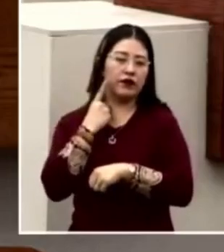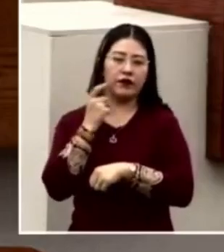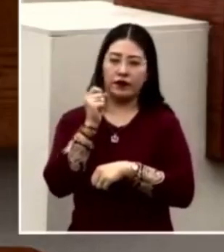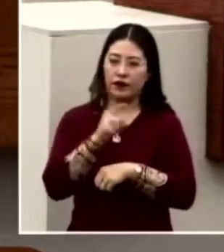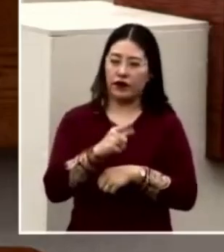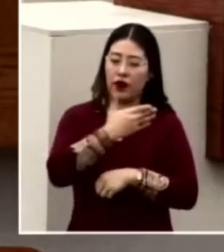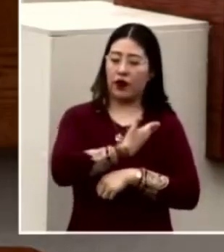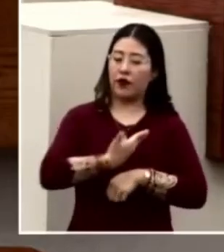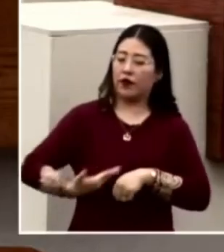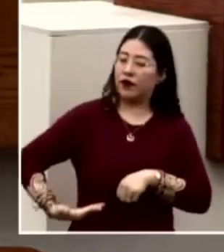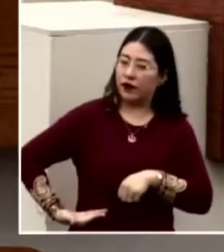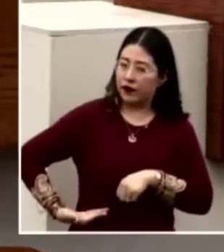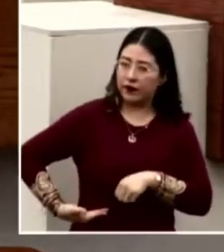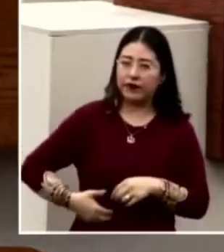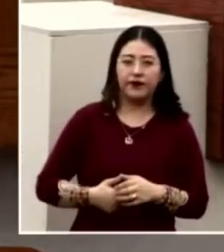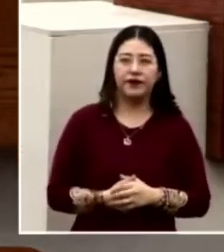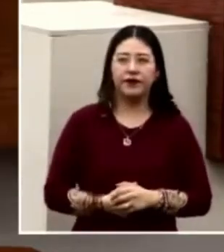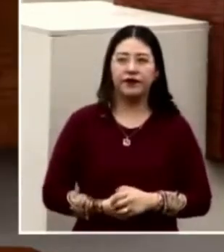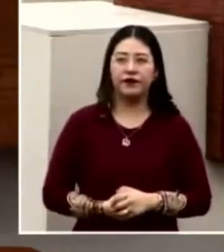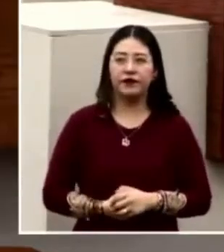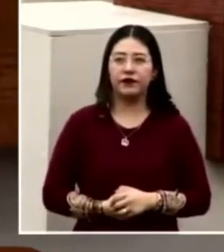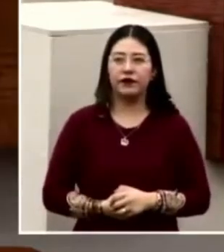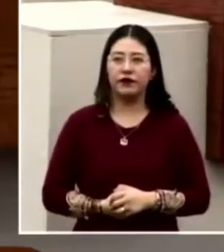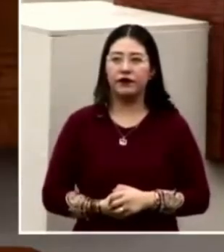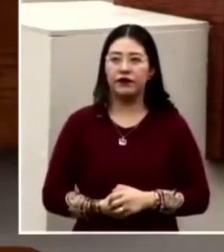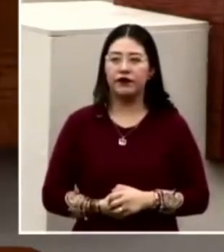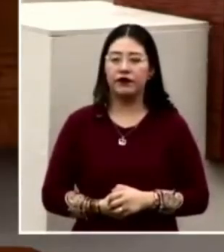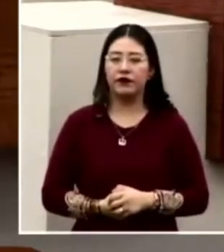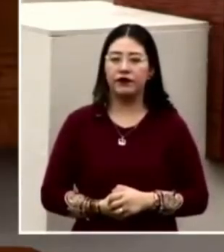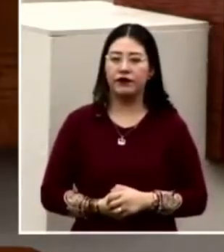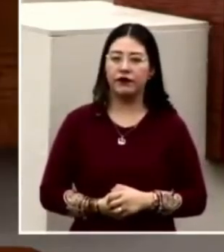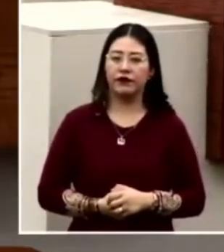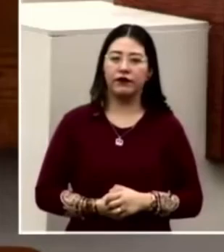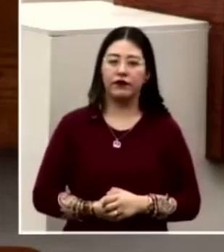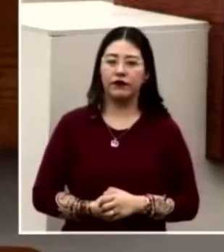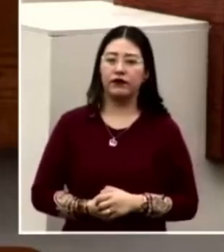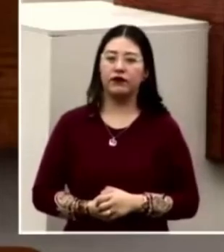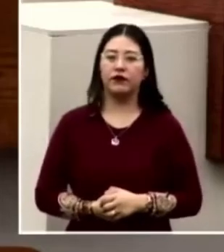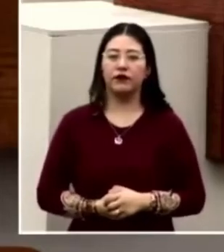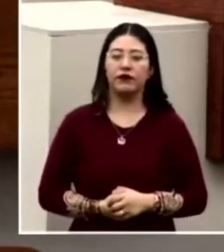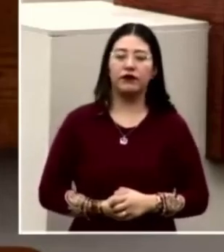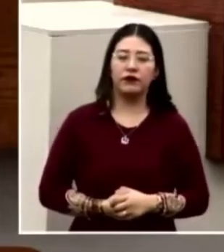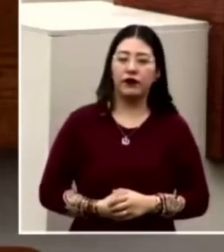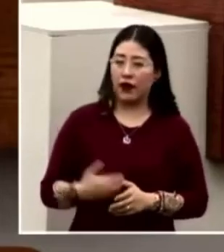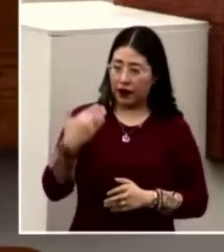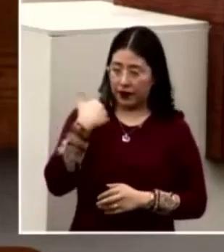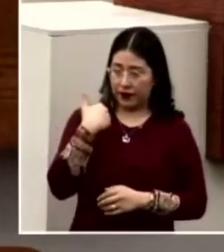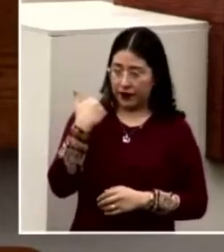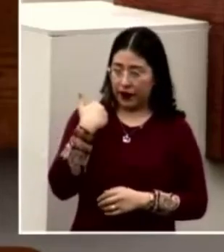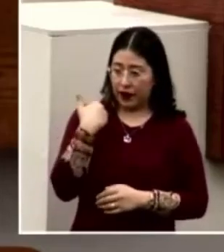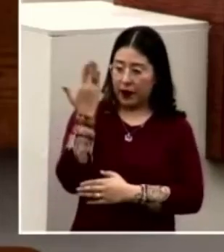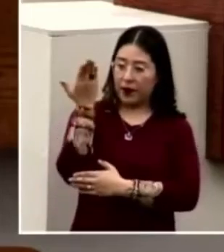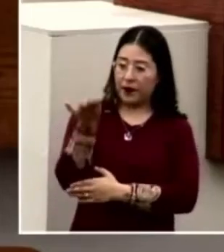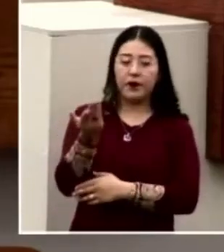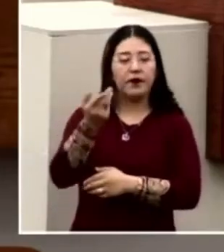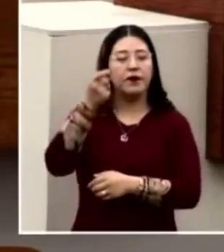El presidente nos ha pedido acudir ante ustedes primero